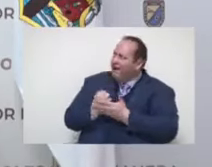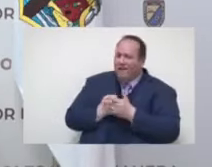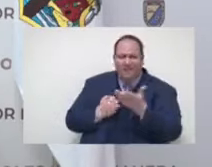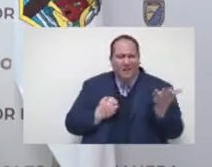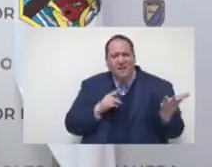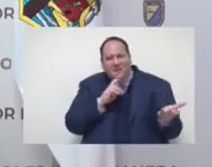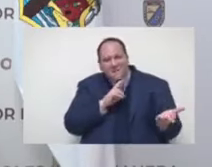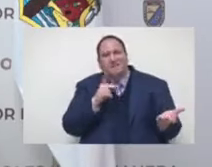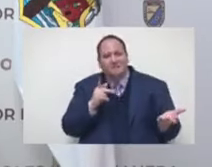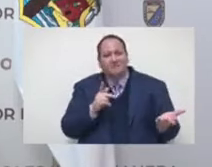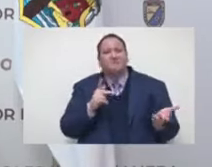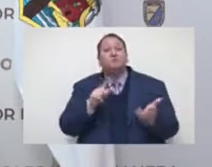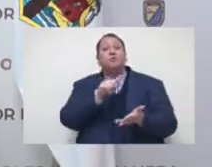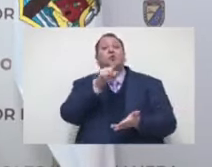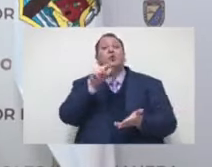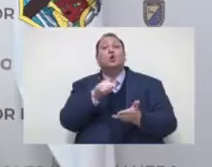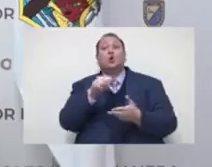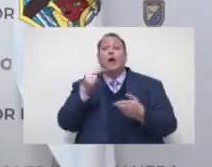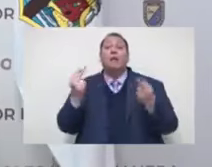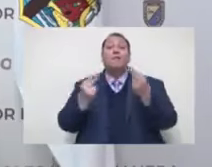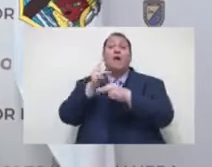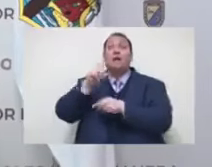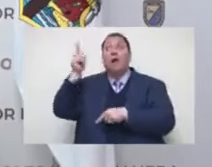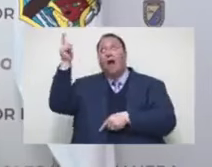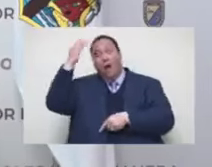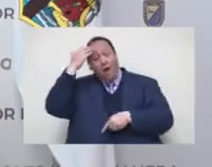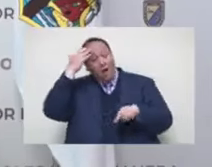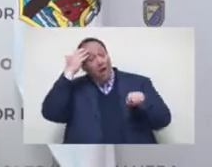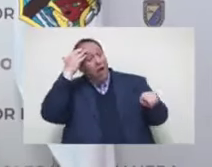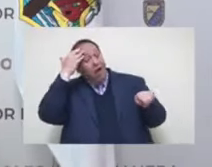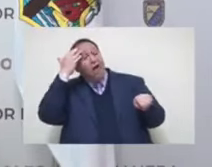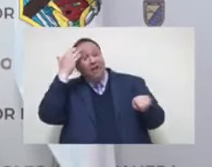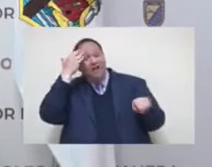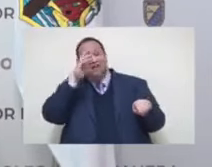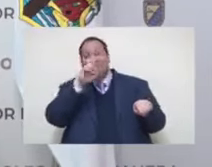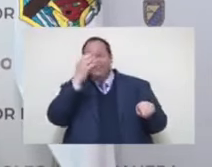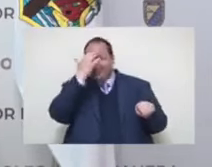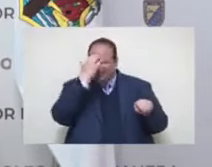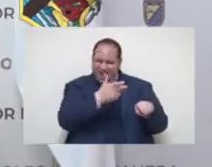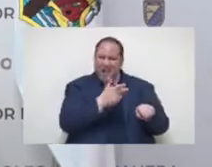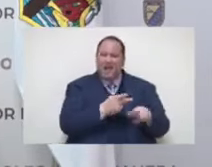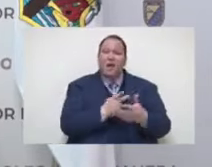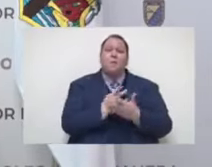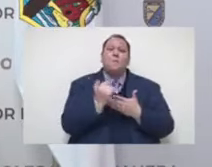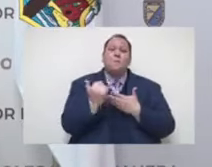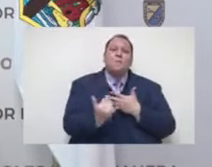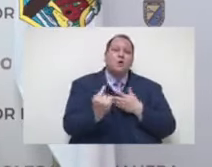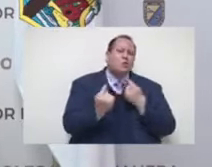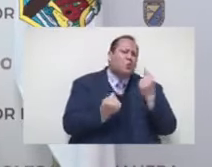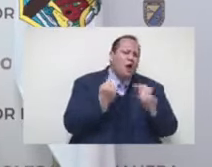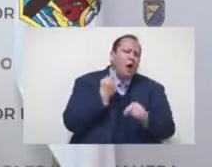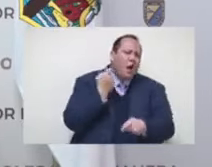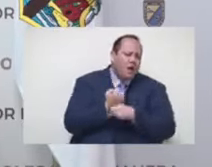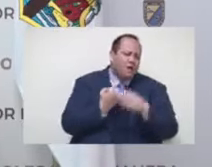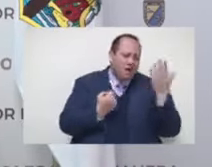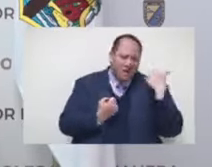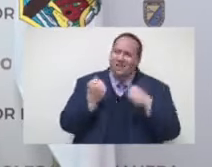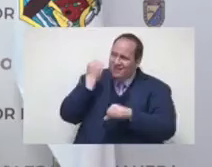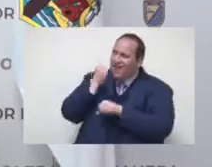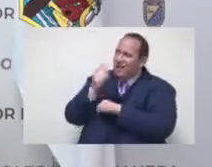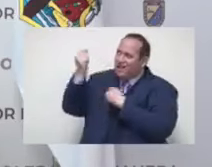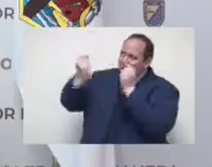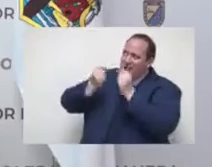Es un lugar ya reconocido a nivel nacional, con el reconocimiento de proyecto turístico el año pasado por la Secretaría